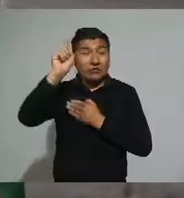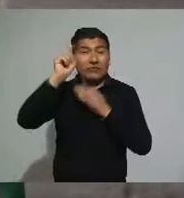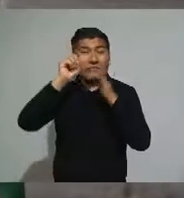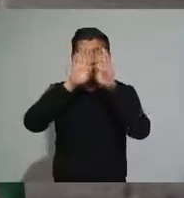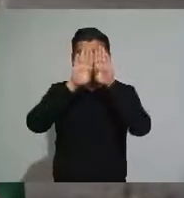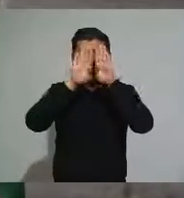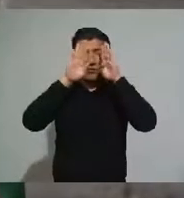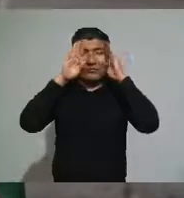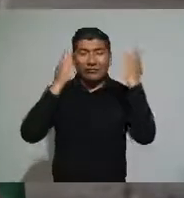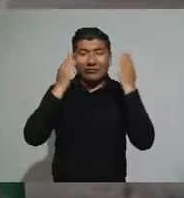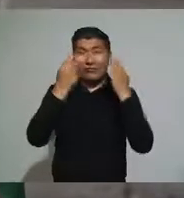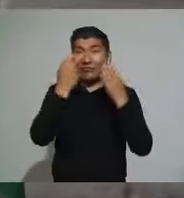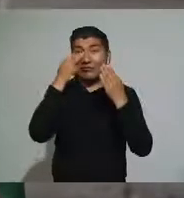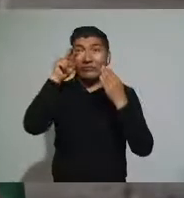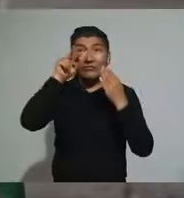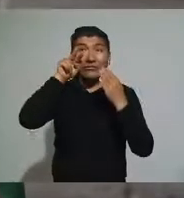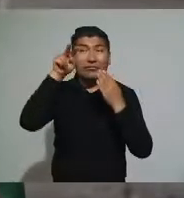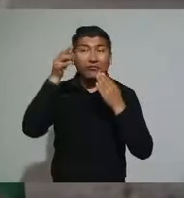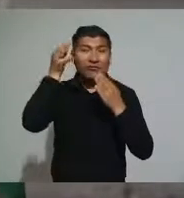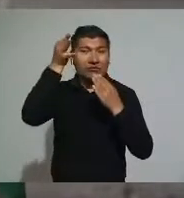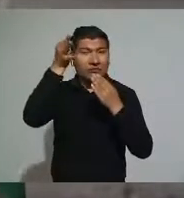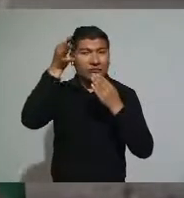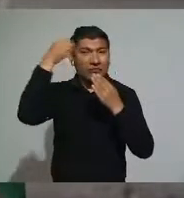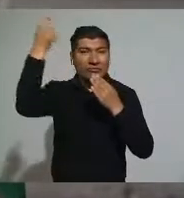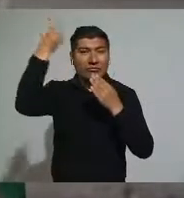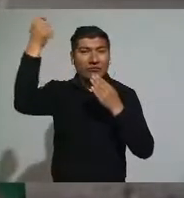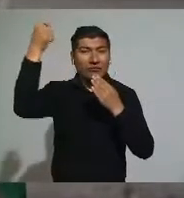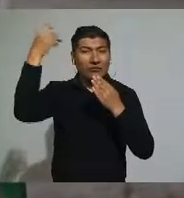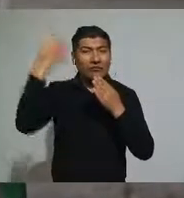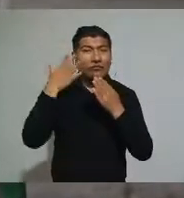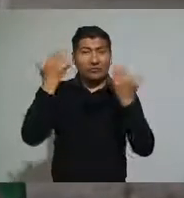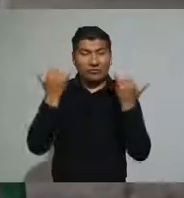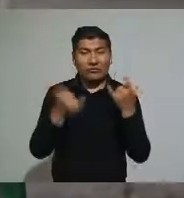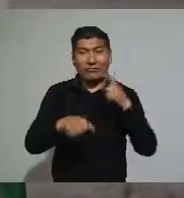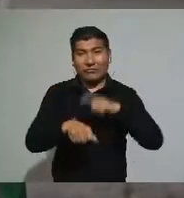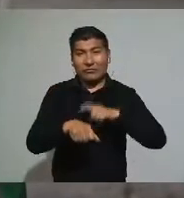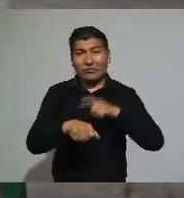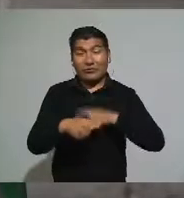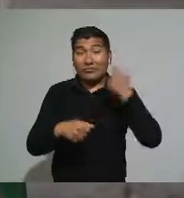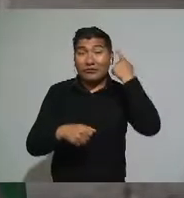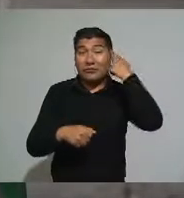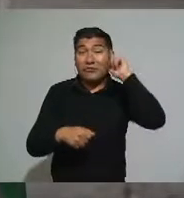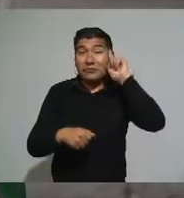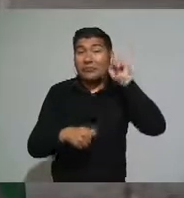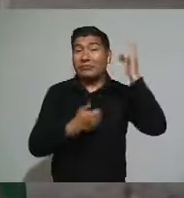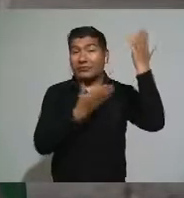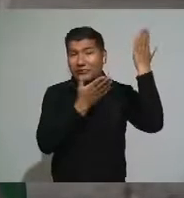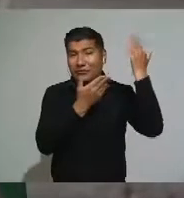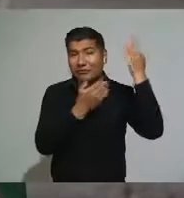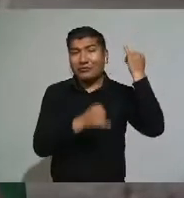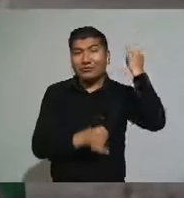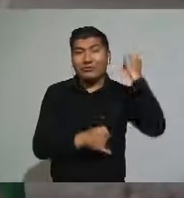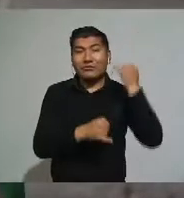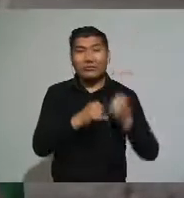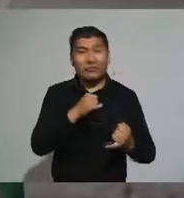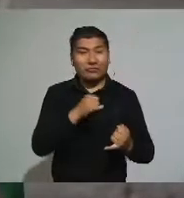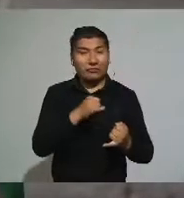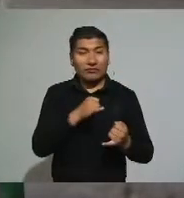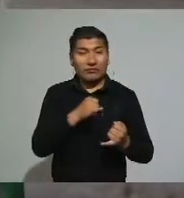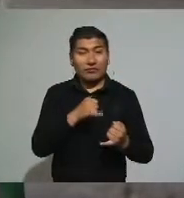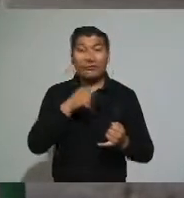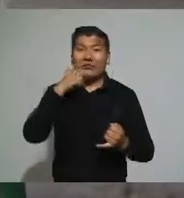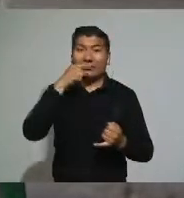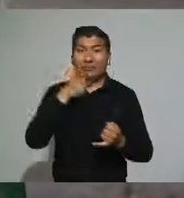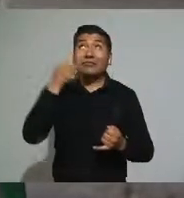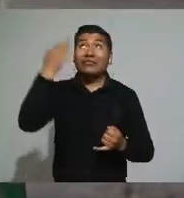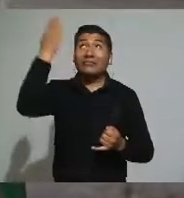abre al futuro, ilumina el presente hacia la esperanza final. Lo que dice